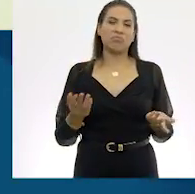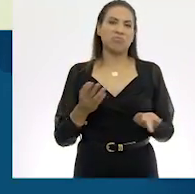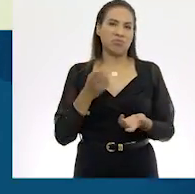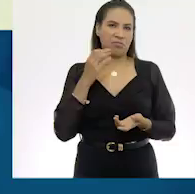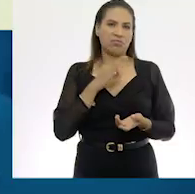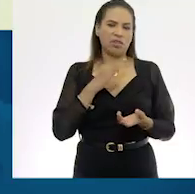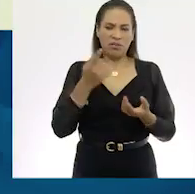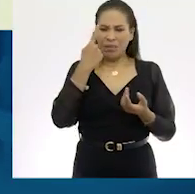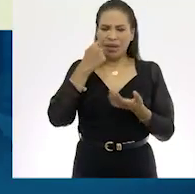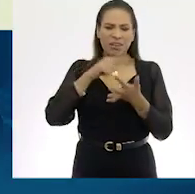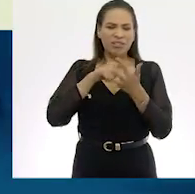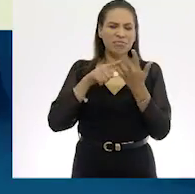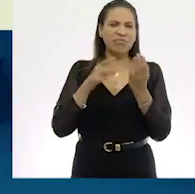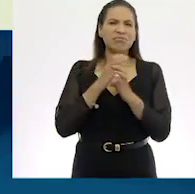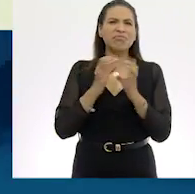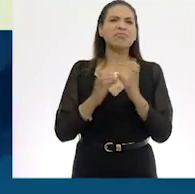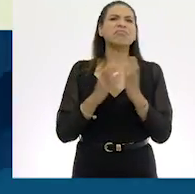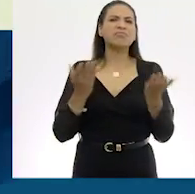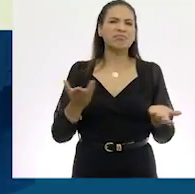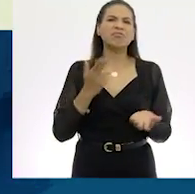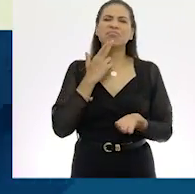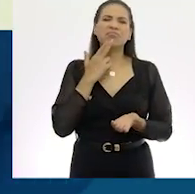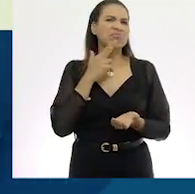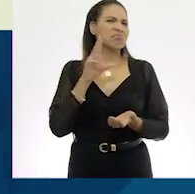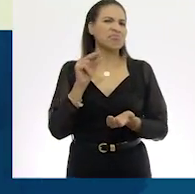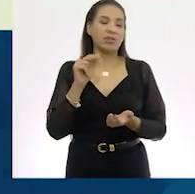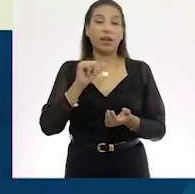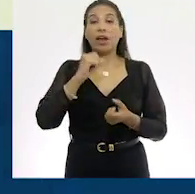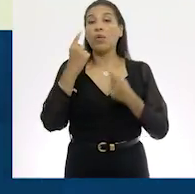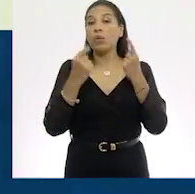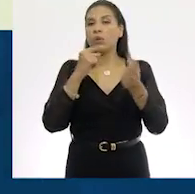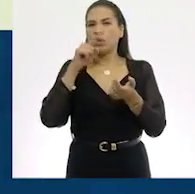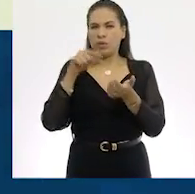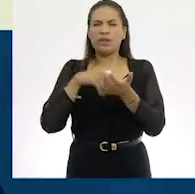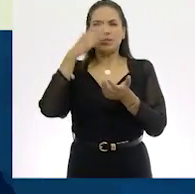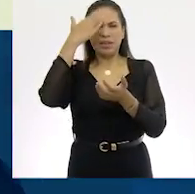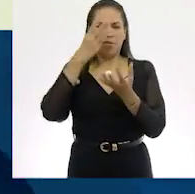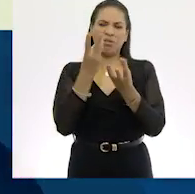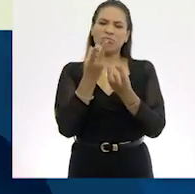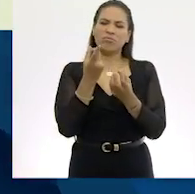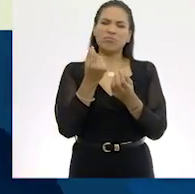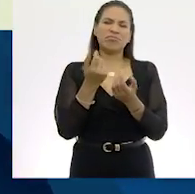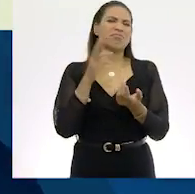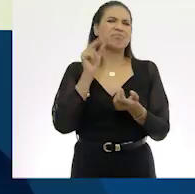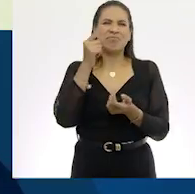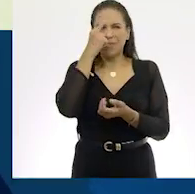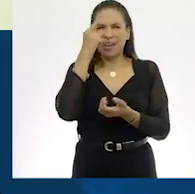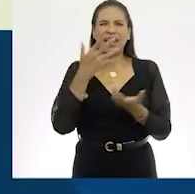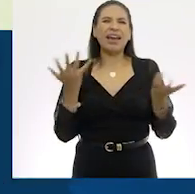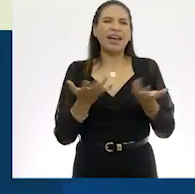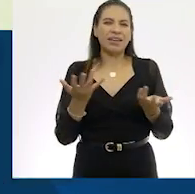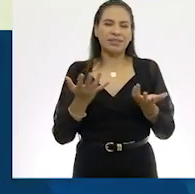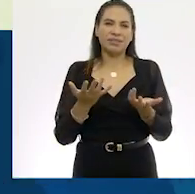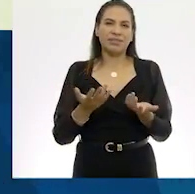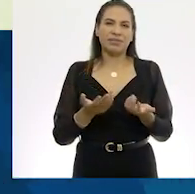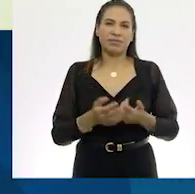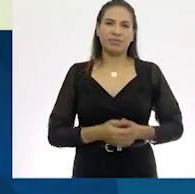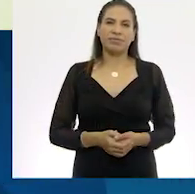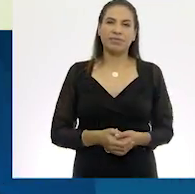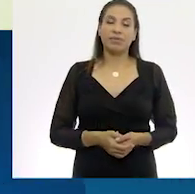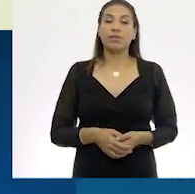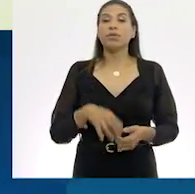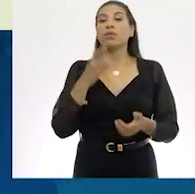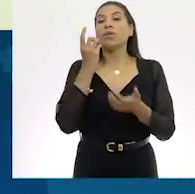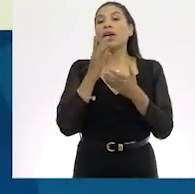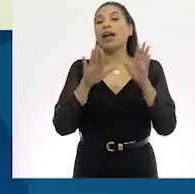sentido contar las cosas. En algunos lugares la gente sabe contar, pero apenas se molestan. La tribu piraña